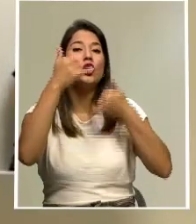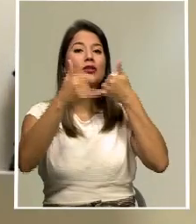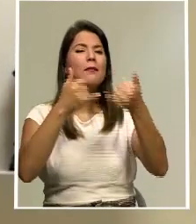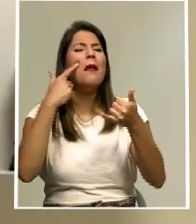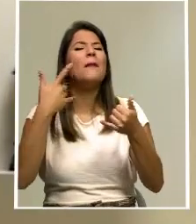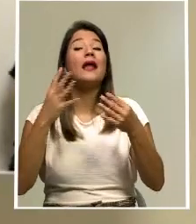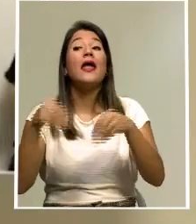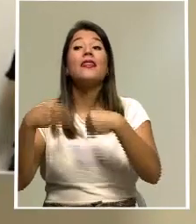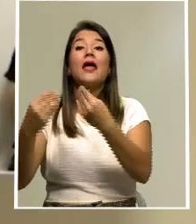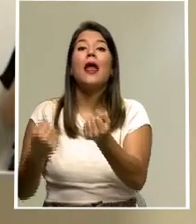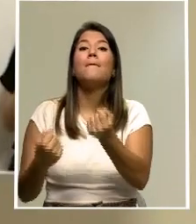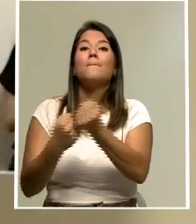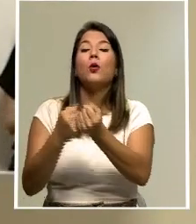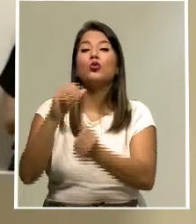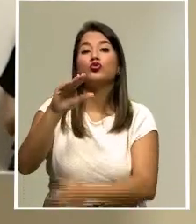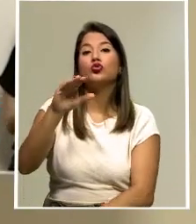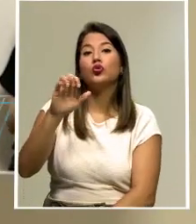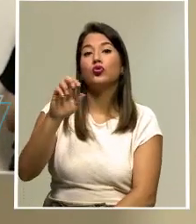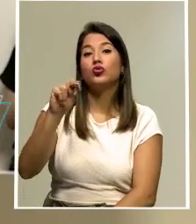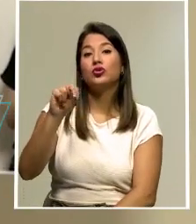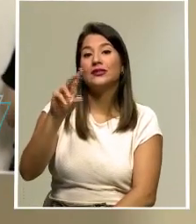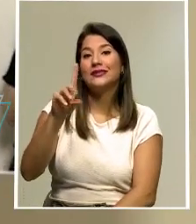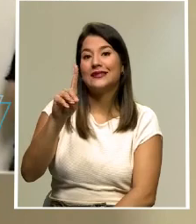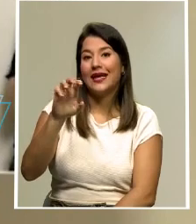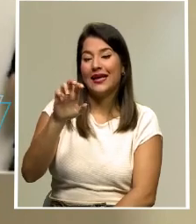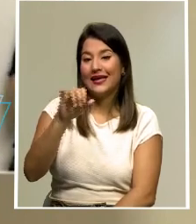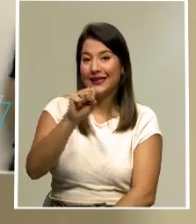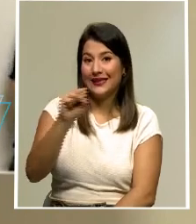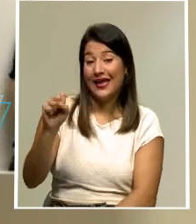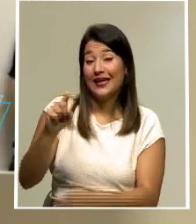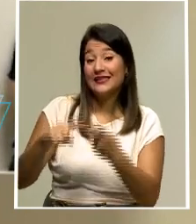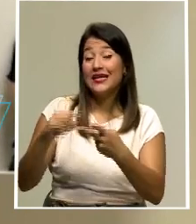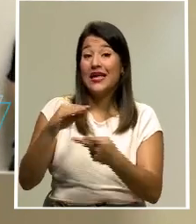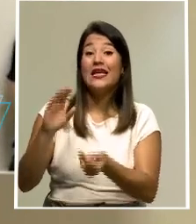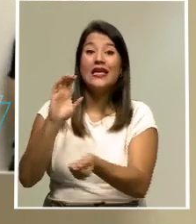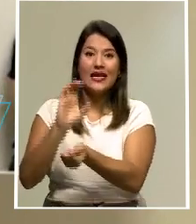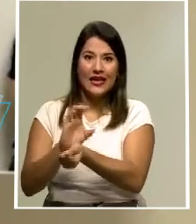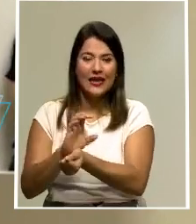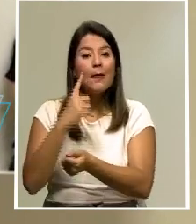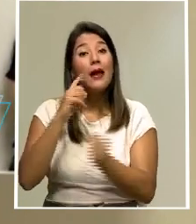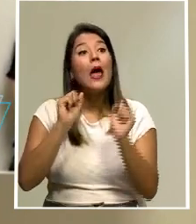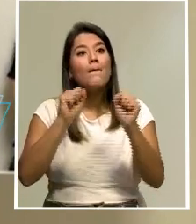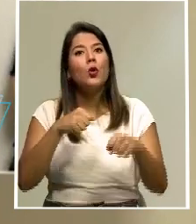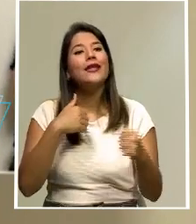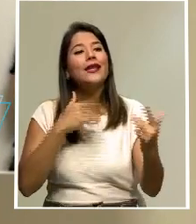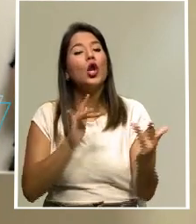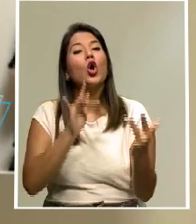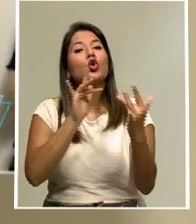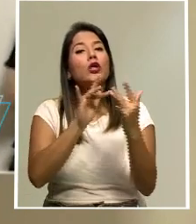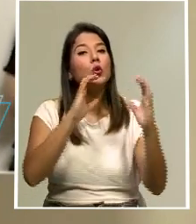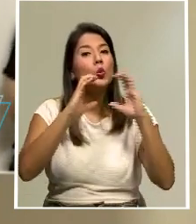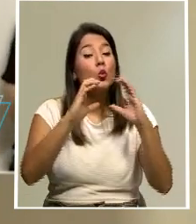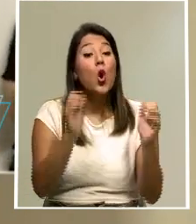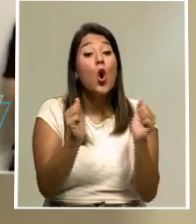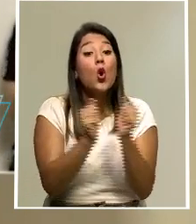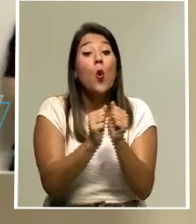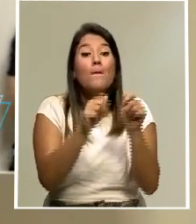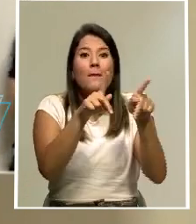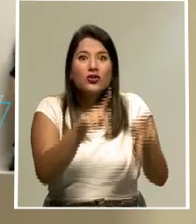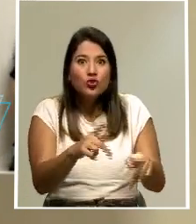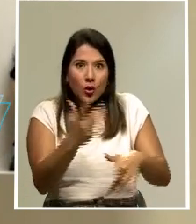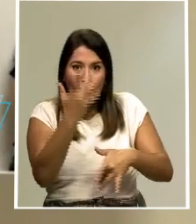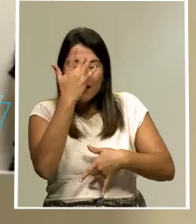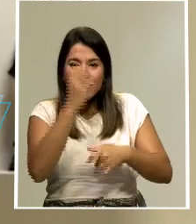salud, haciendo esa primera llamada de contacto con los recién diagnosticados y haciendo un tipo